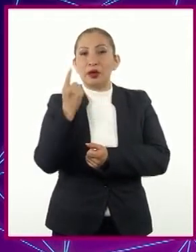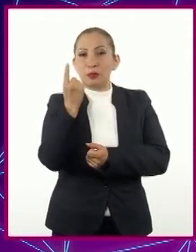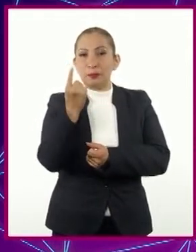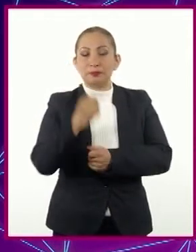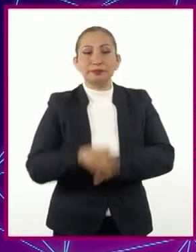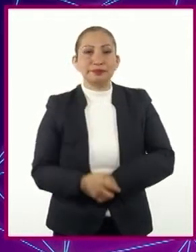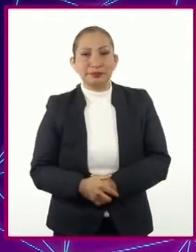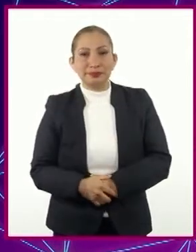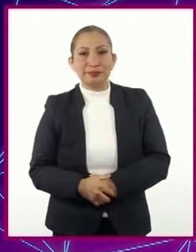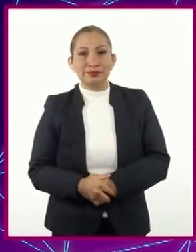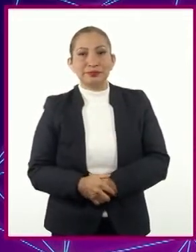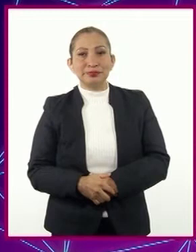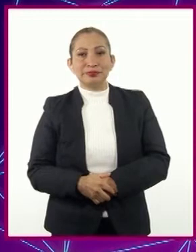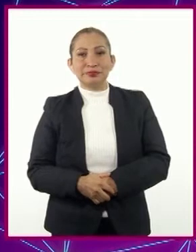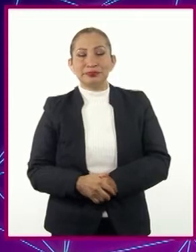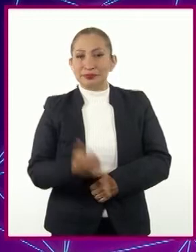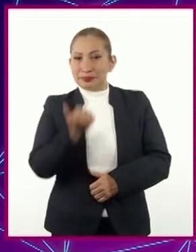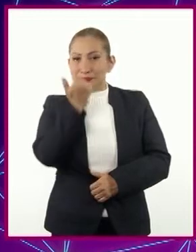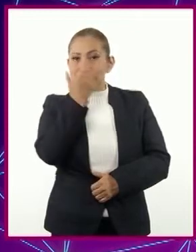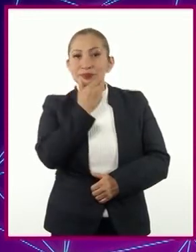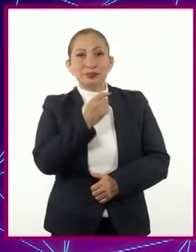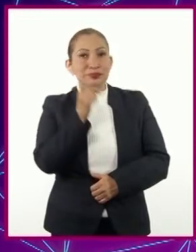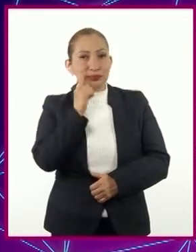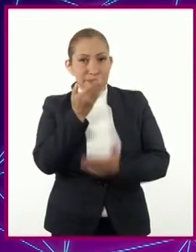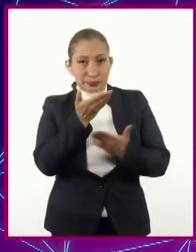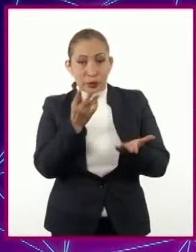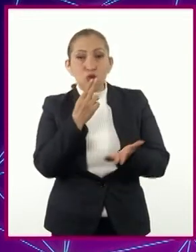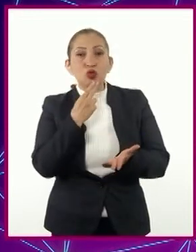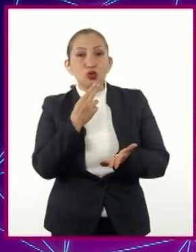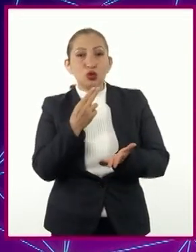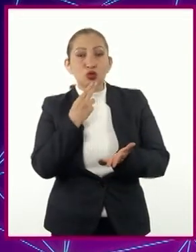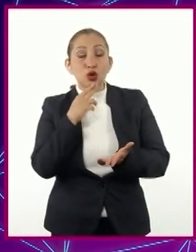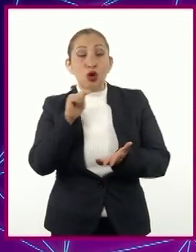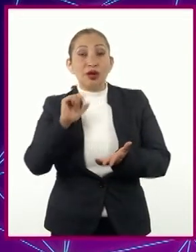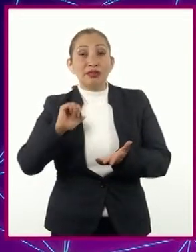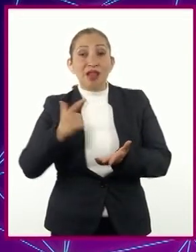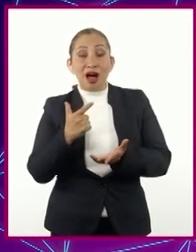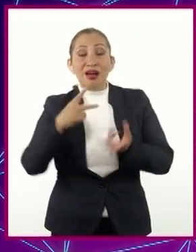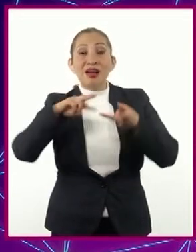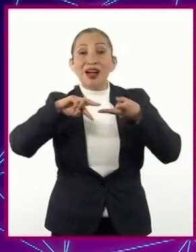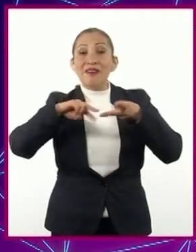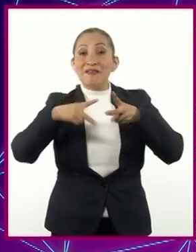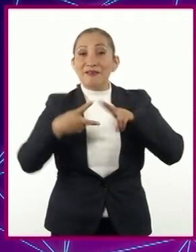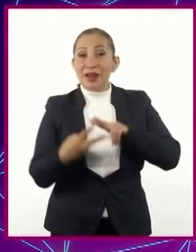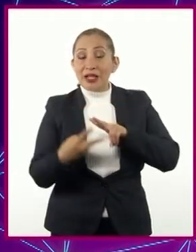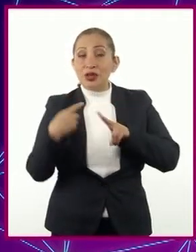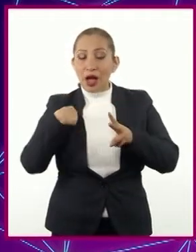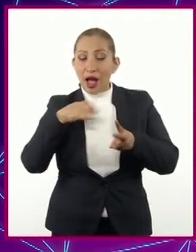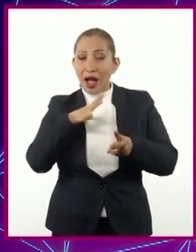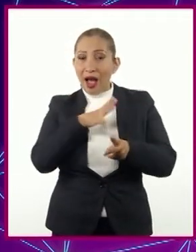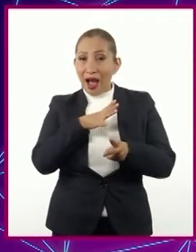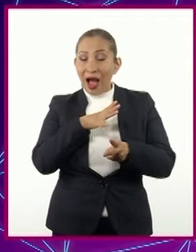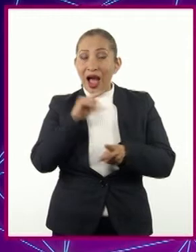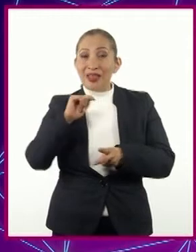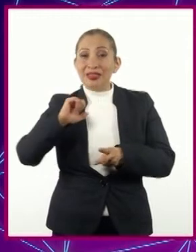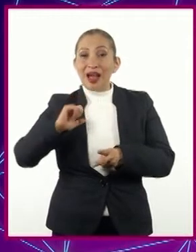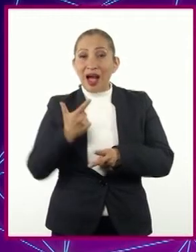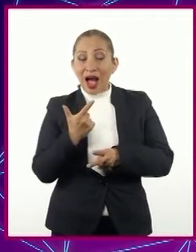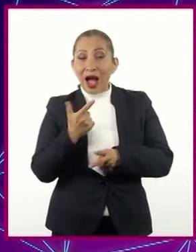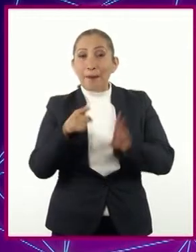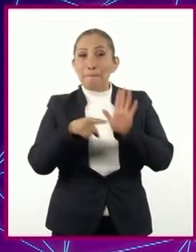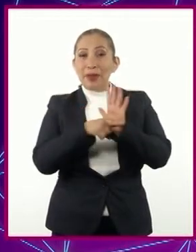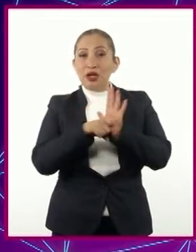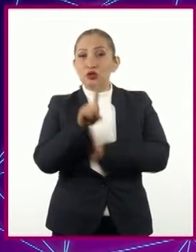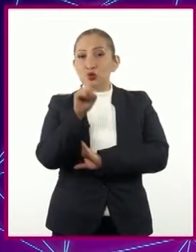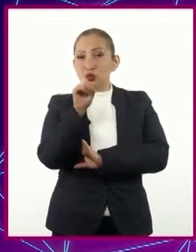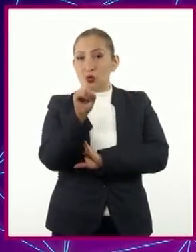1.191. Alumnas y alumnos, usen la función tangente inversa, representada por tan a la